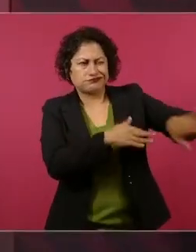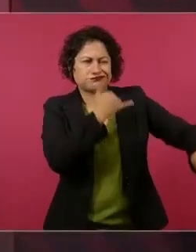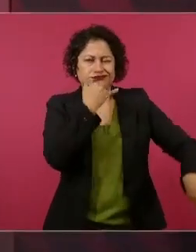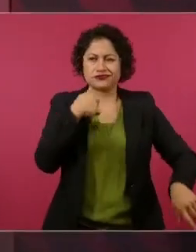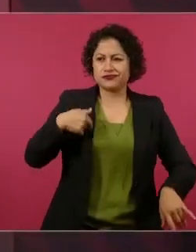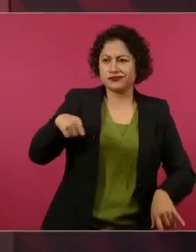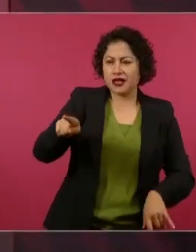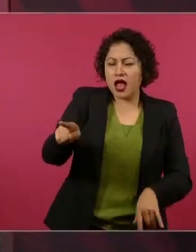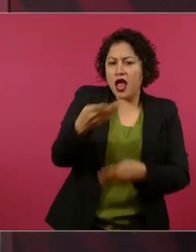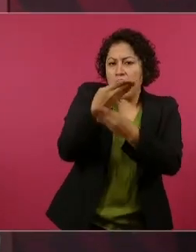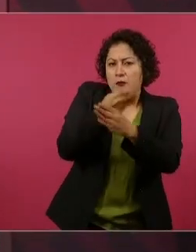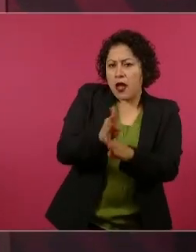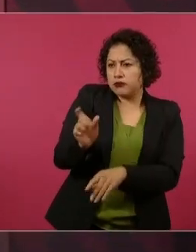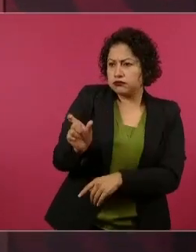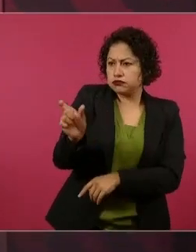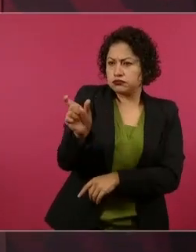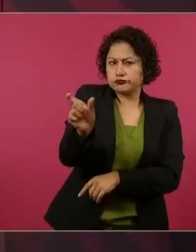va y saca.